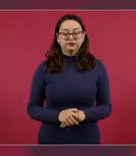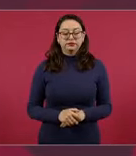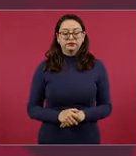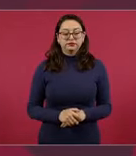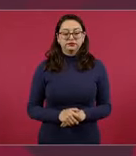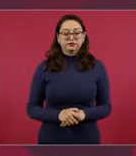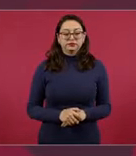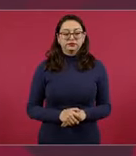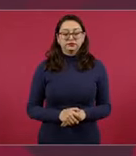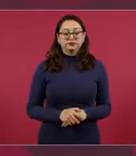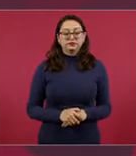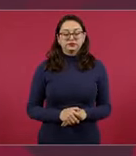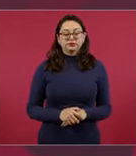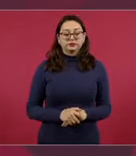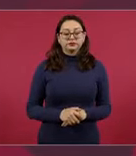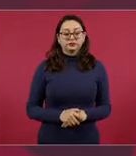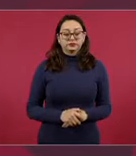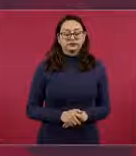Entonces yo estudiaba acá